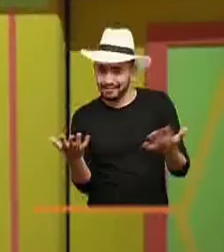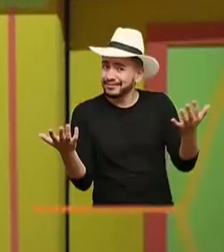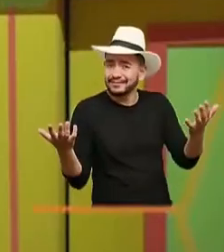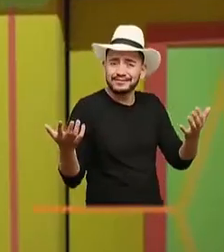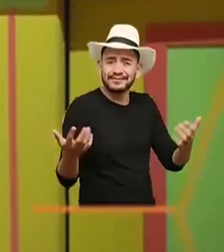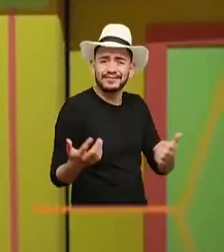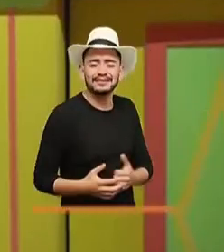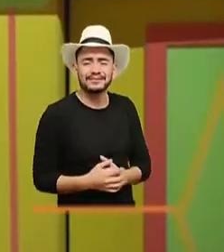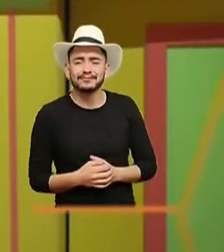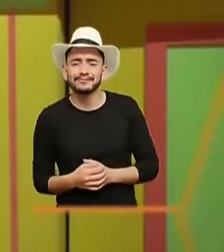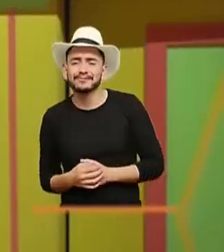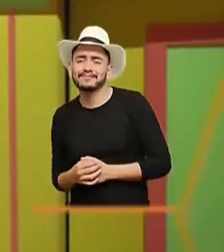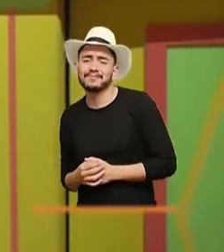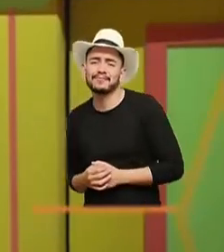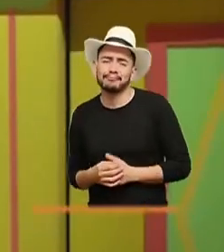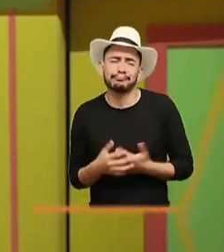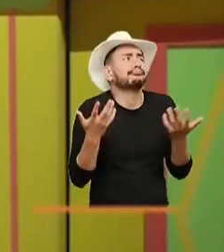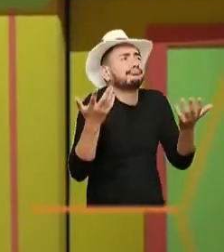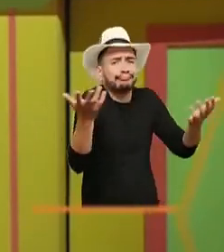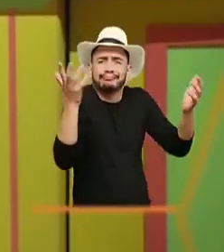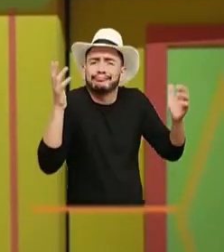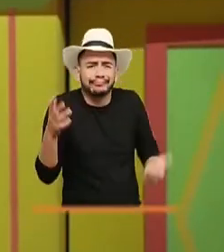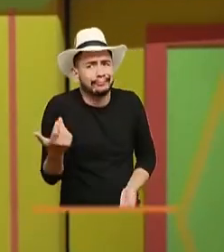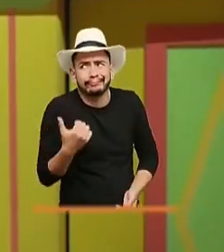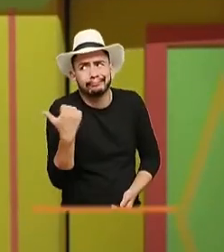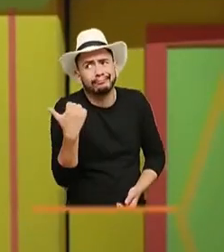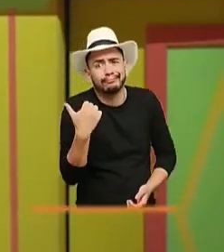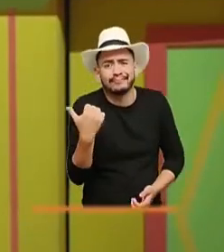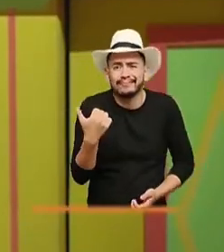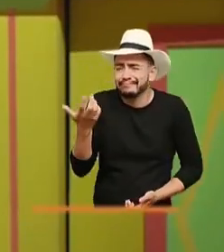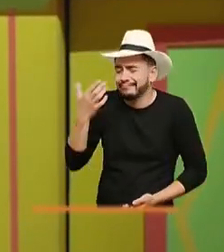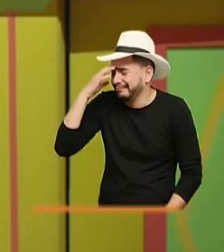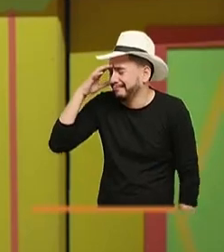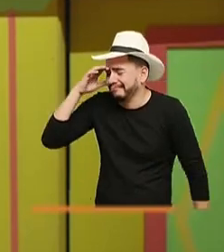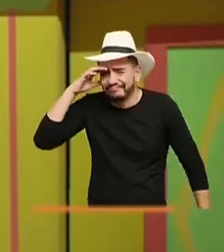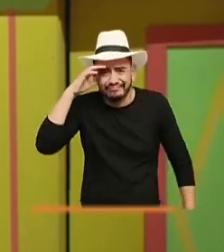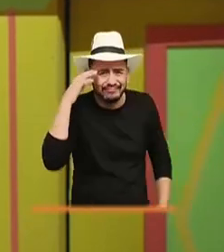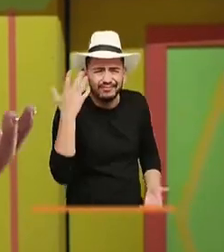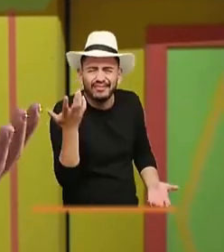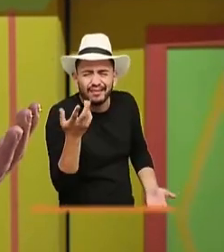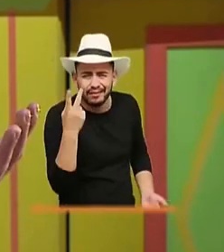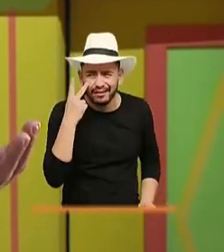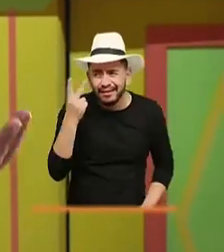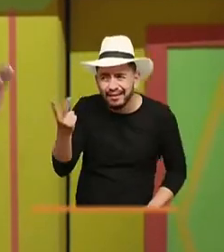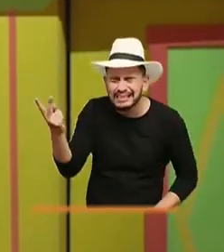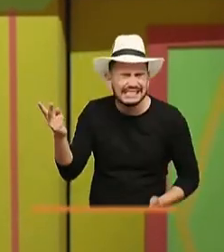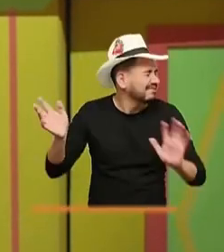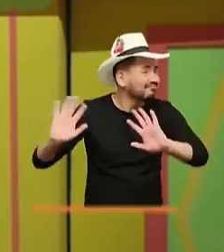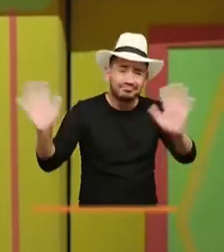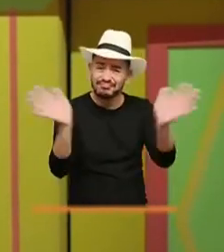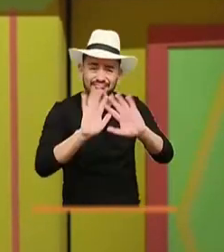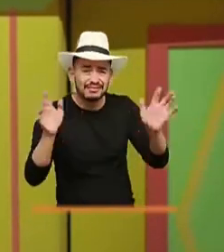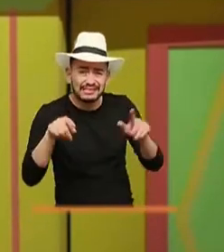Hoy ganaste otro, señor, ay, sí lo veo muy mal. El agua del mar no